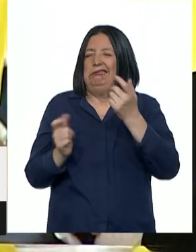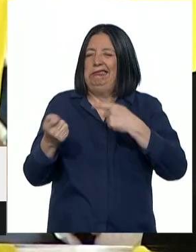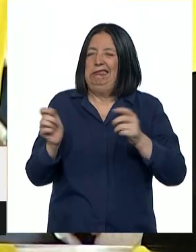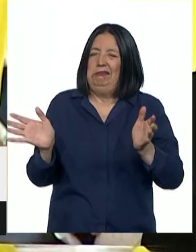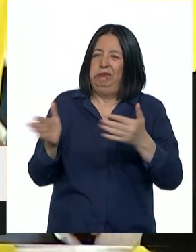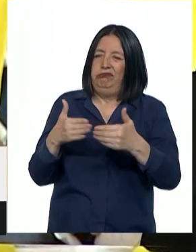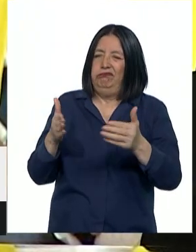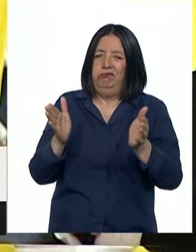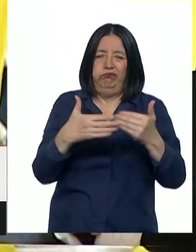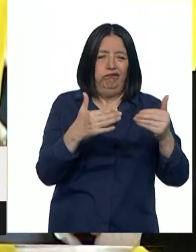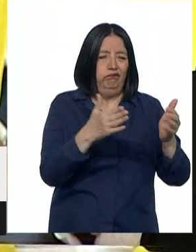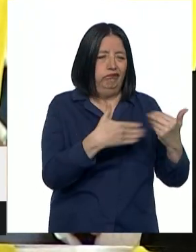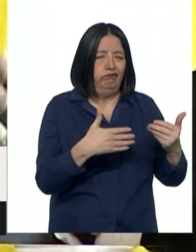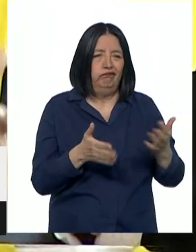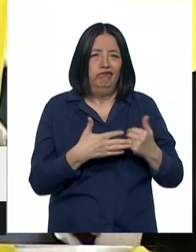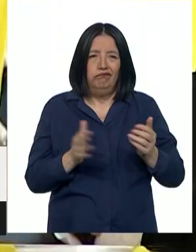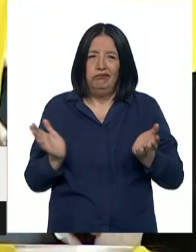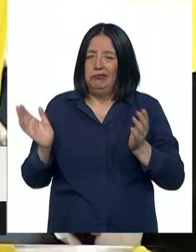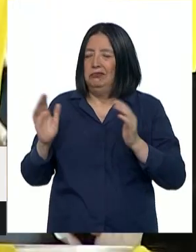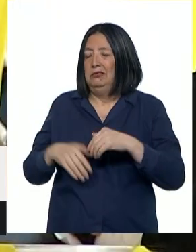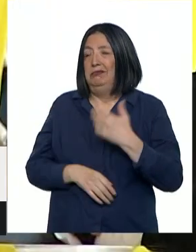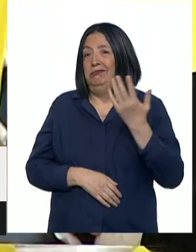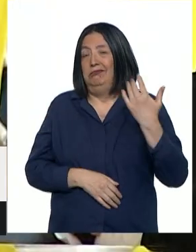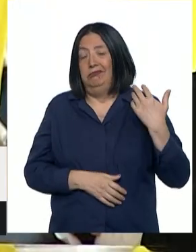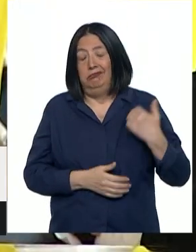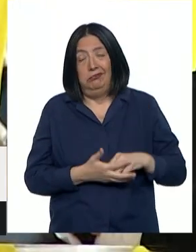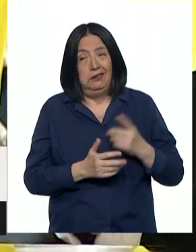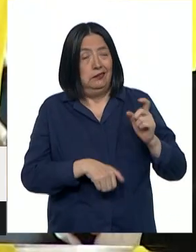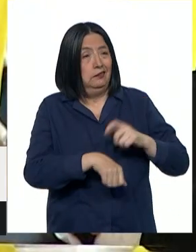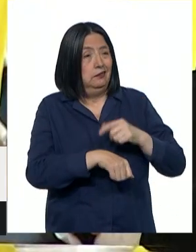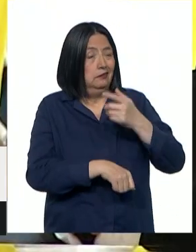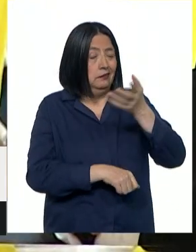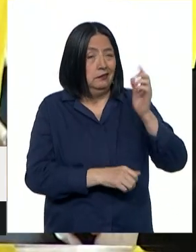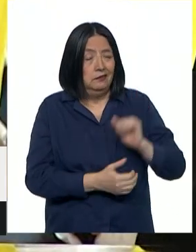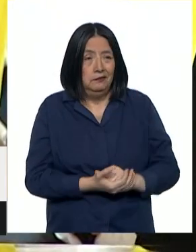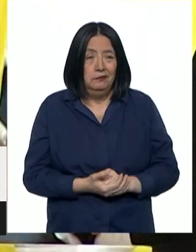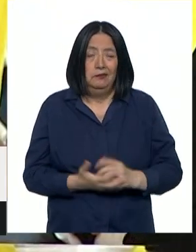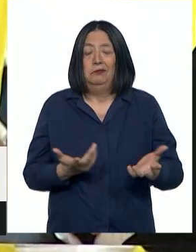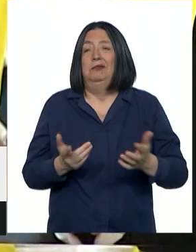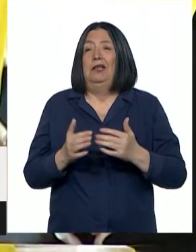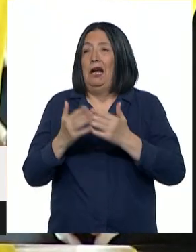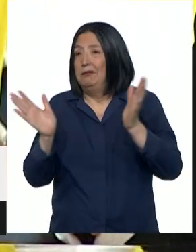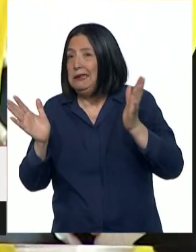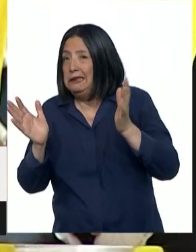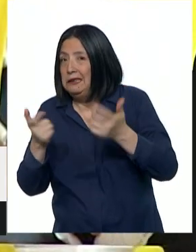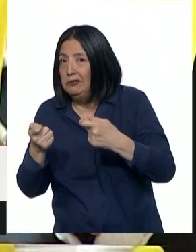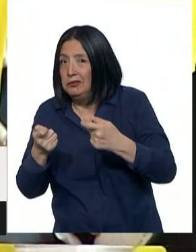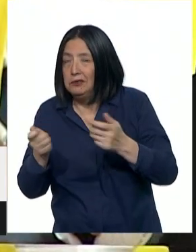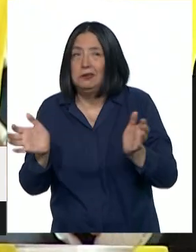quebrado en ese abrir y cerrar los negocios?